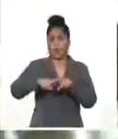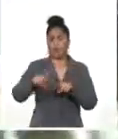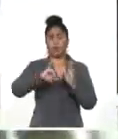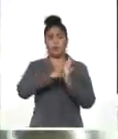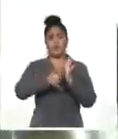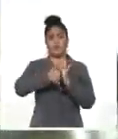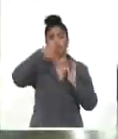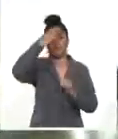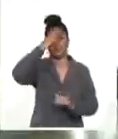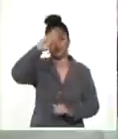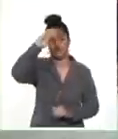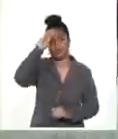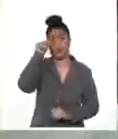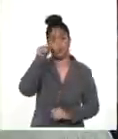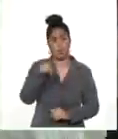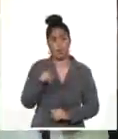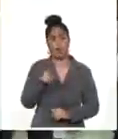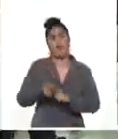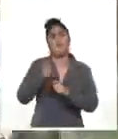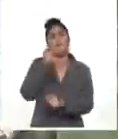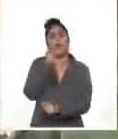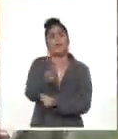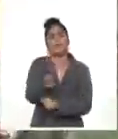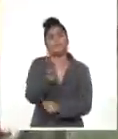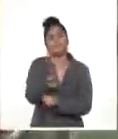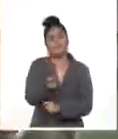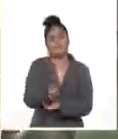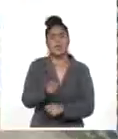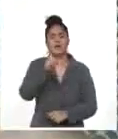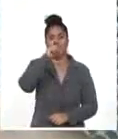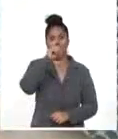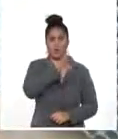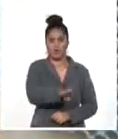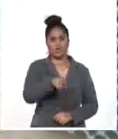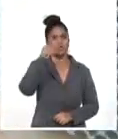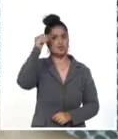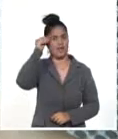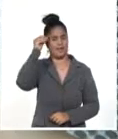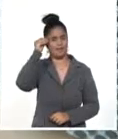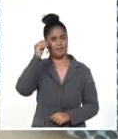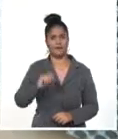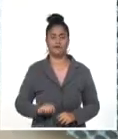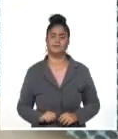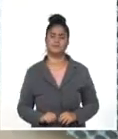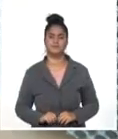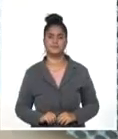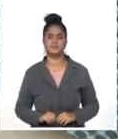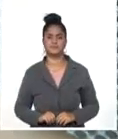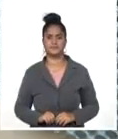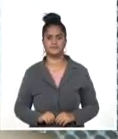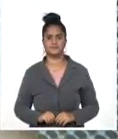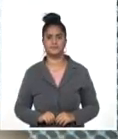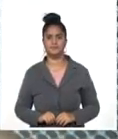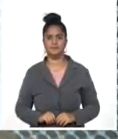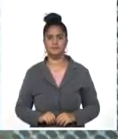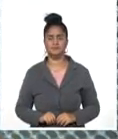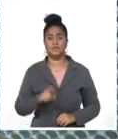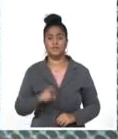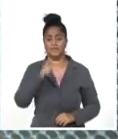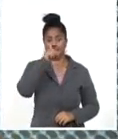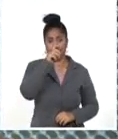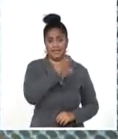propone opciones de estímulo y aprendizaje para la primera infancia. Creo que estamos en una nueva generación, que son nuevos niños y